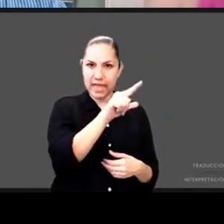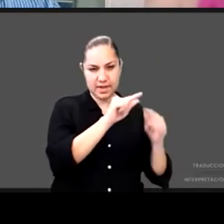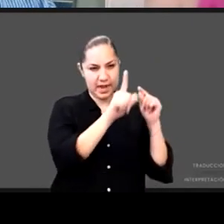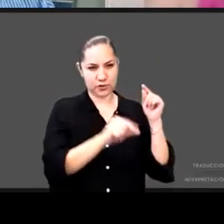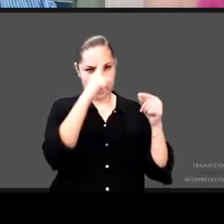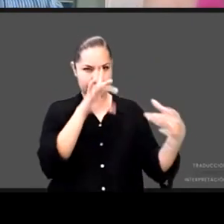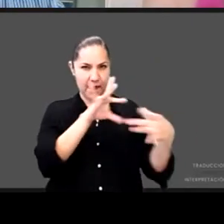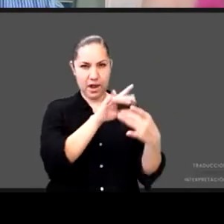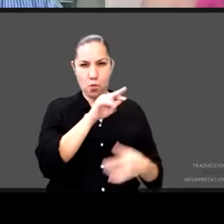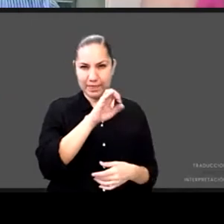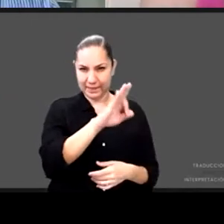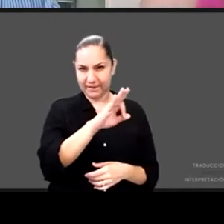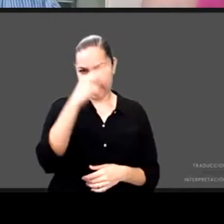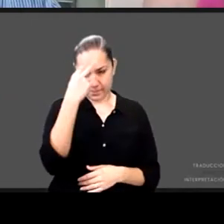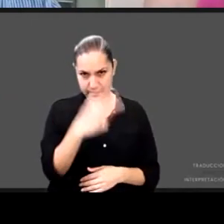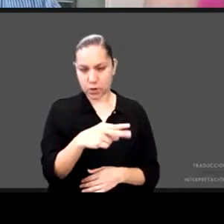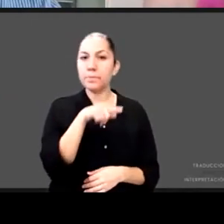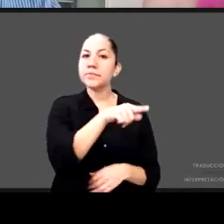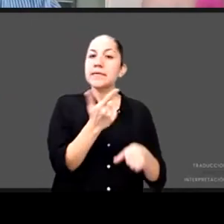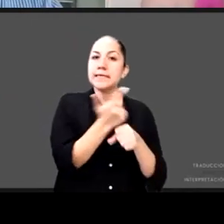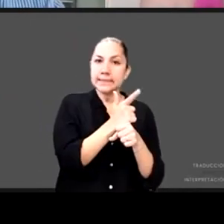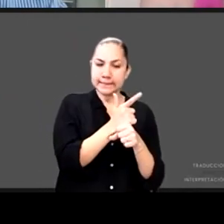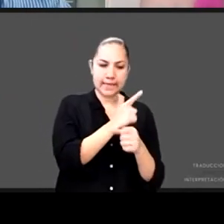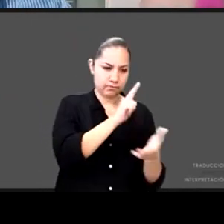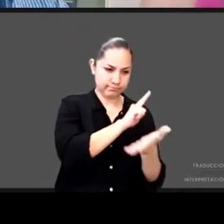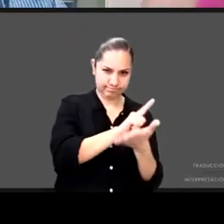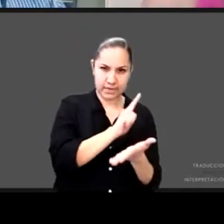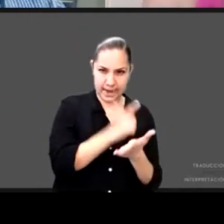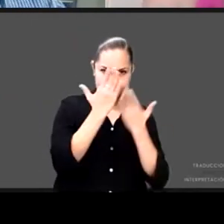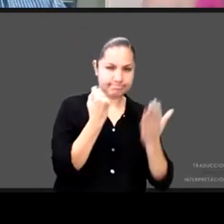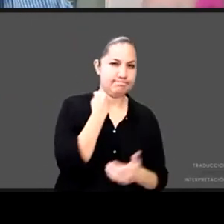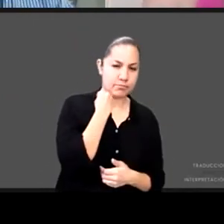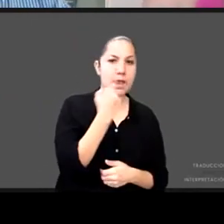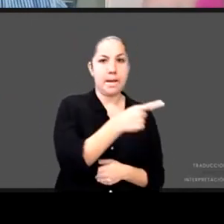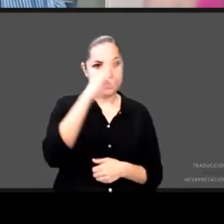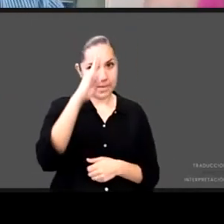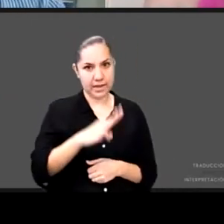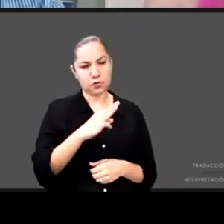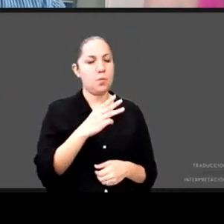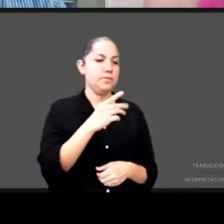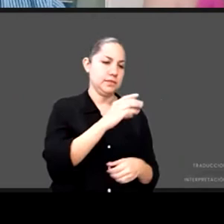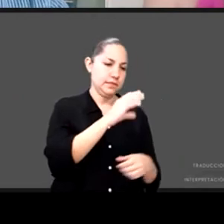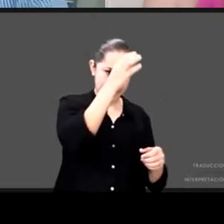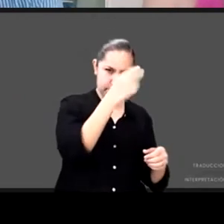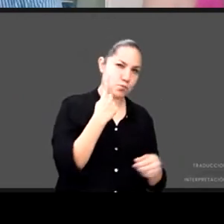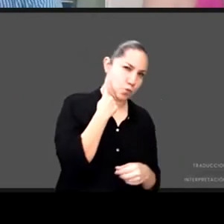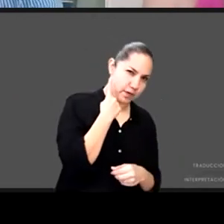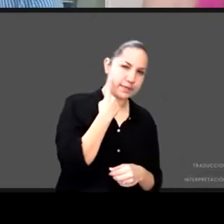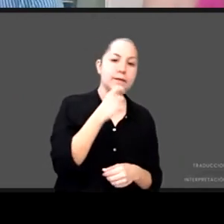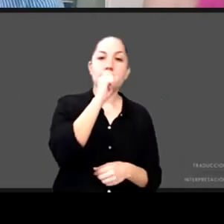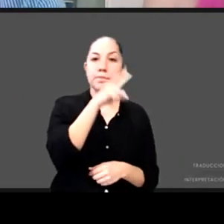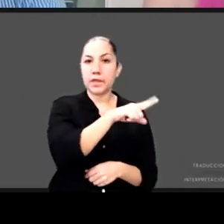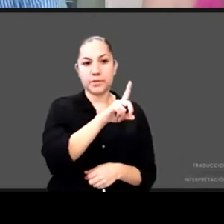UNICEF México. Es licenciado en Derecho, maestro en Políticas Públicas, Ciencias Políticas y Gobierno y doctor en